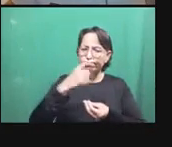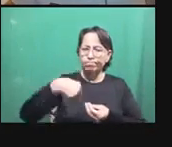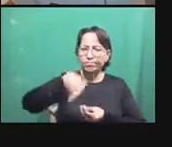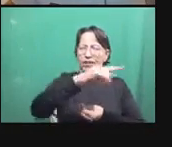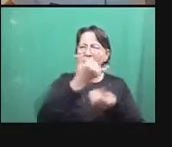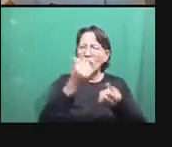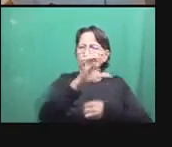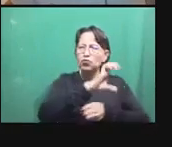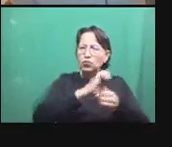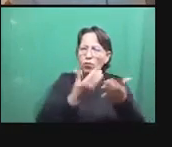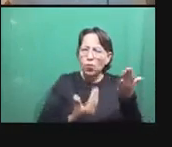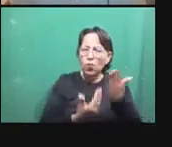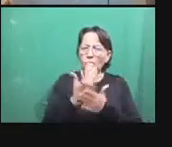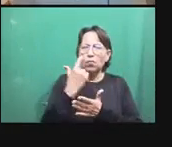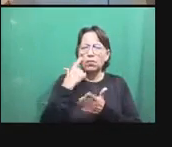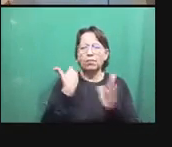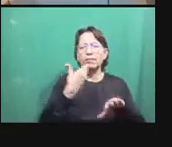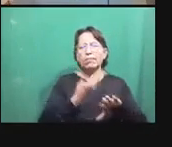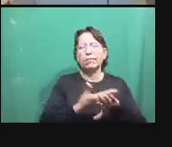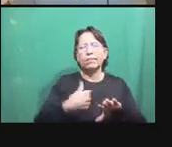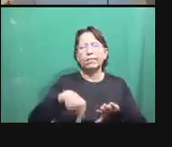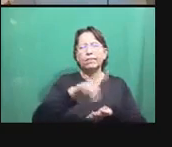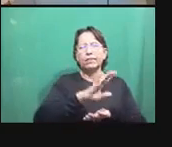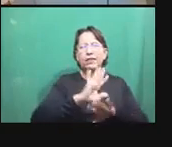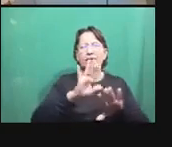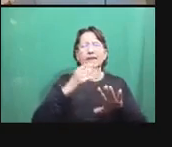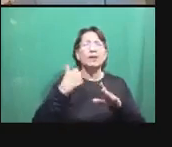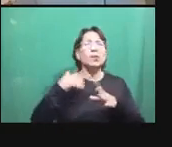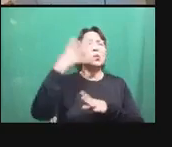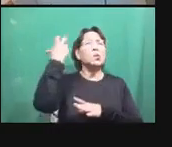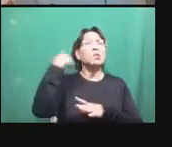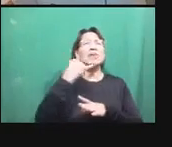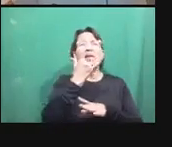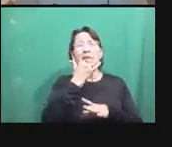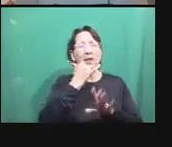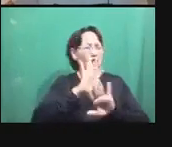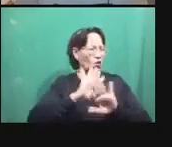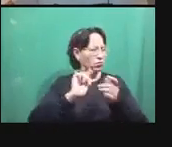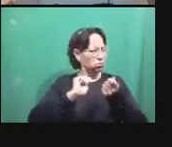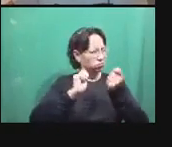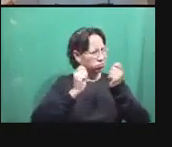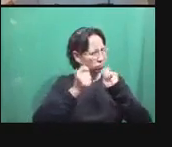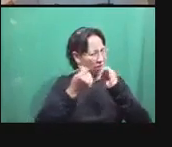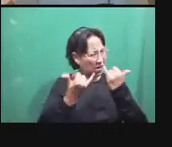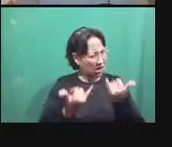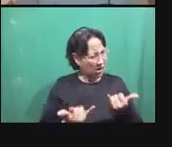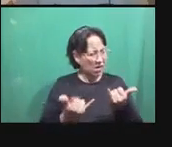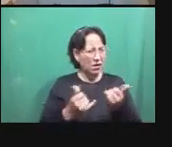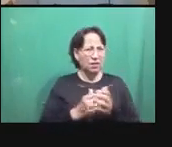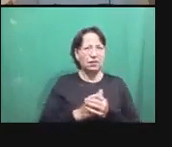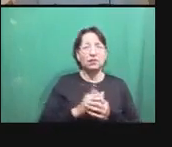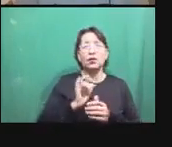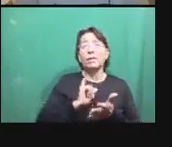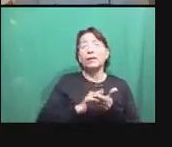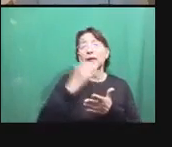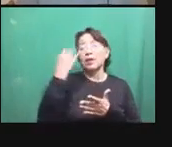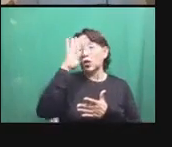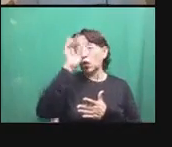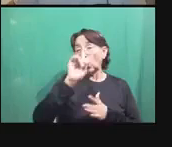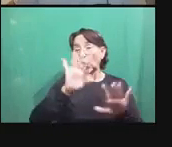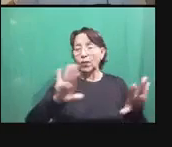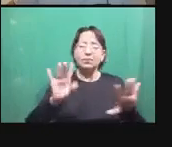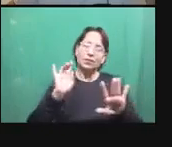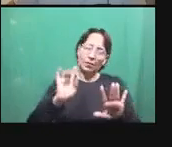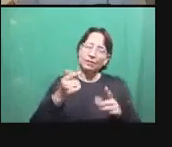moderna, replanteando posiciones anticuadas sobre el espacio público, descartando visiones tradicionales de preservar inmuebles